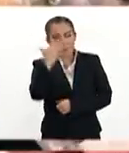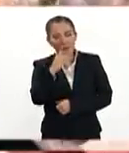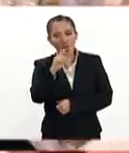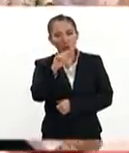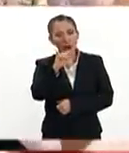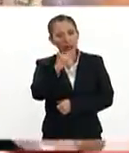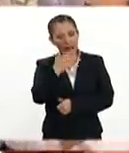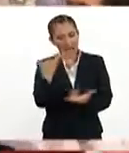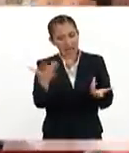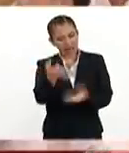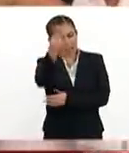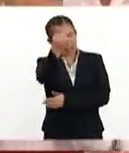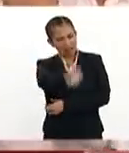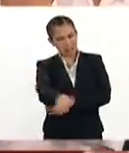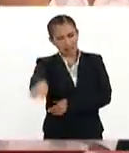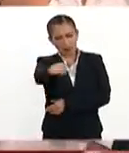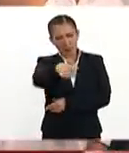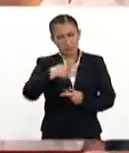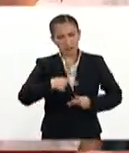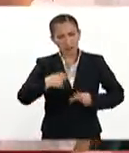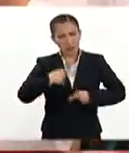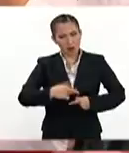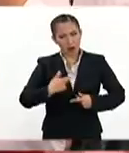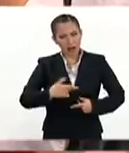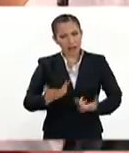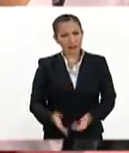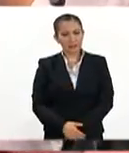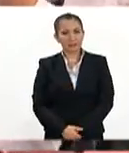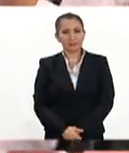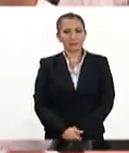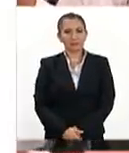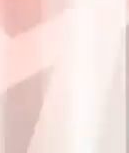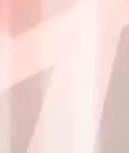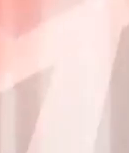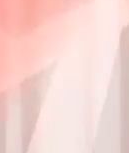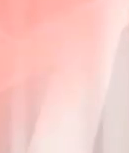Javier Duarte haya traicionado a la población y a los priistas.